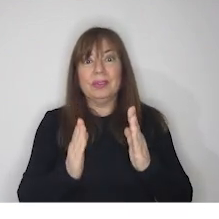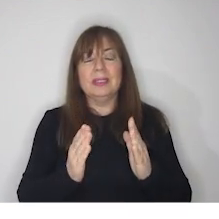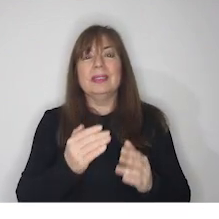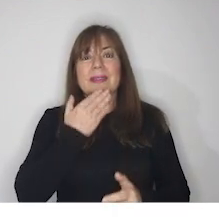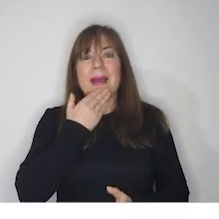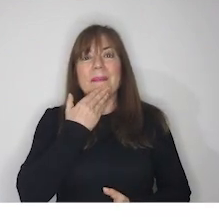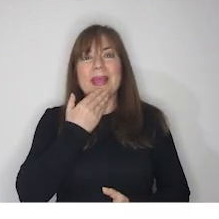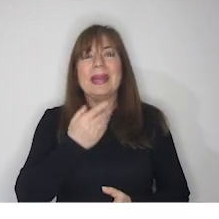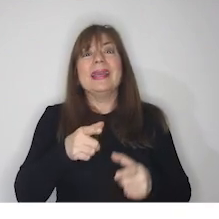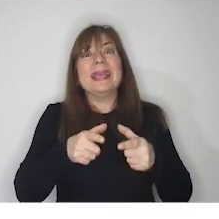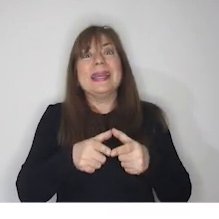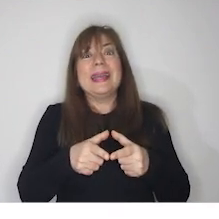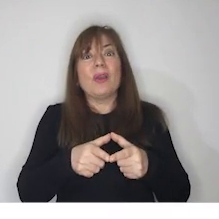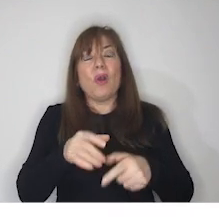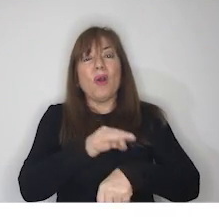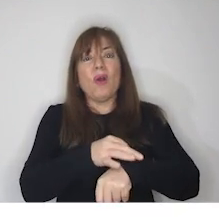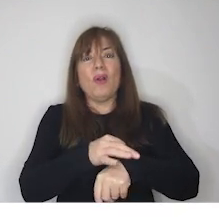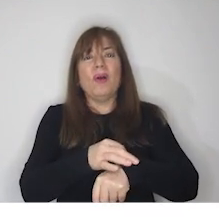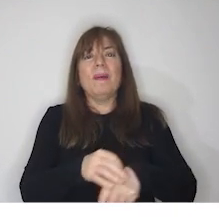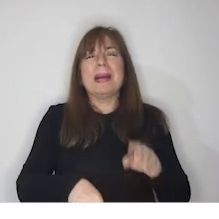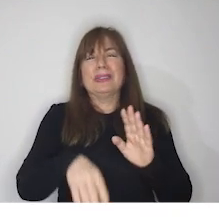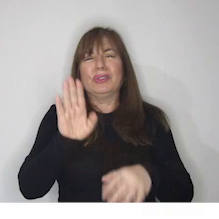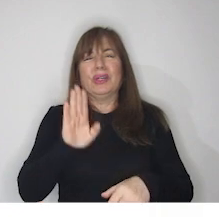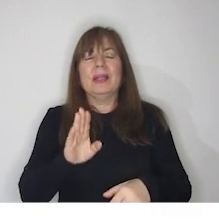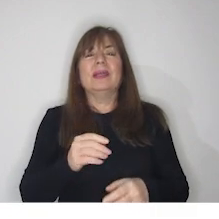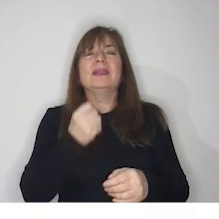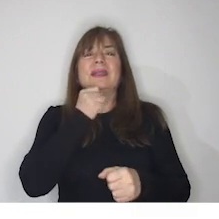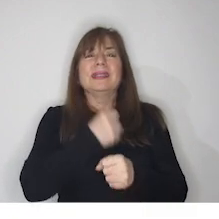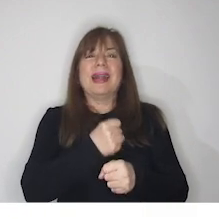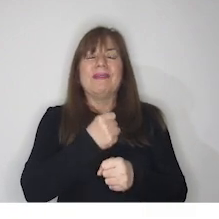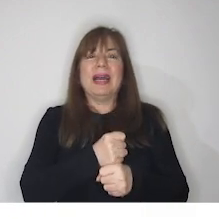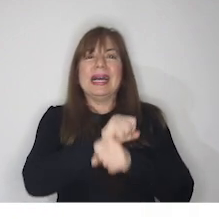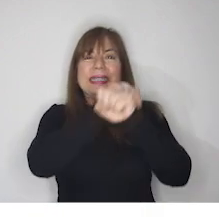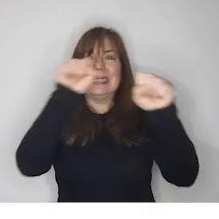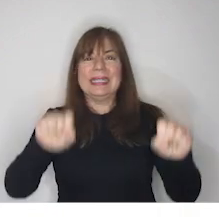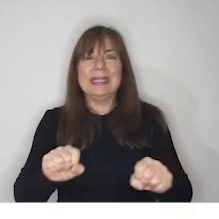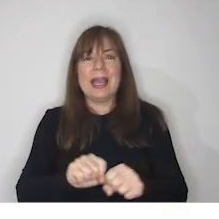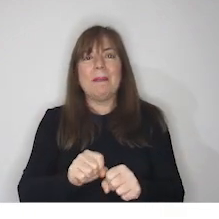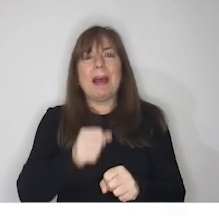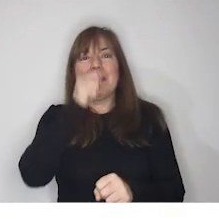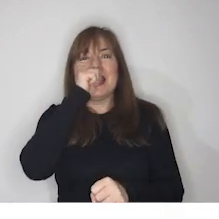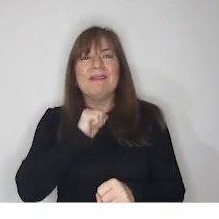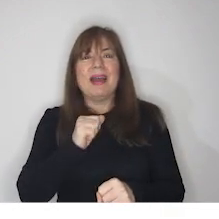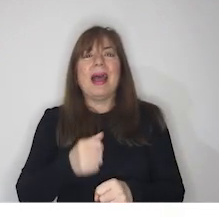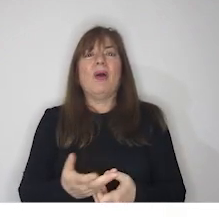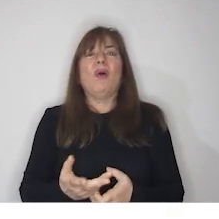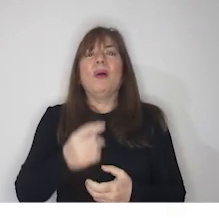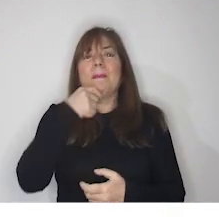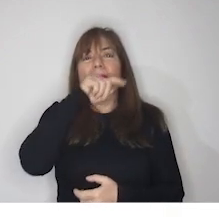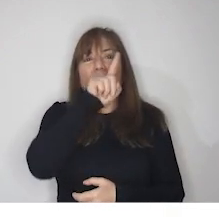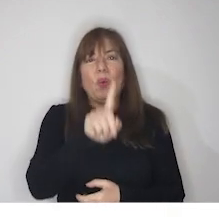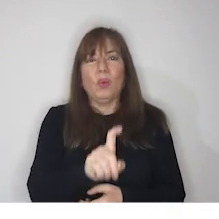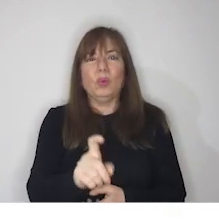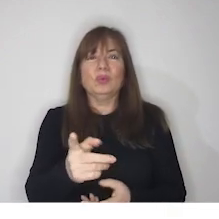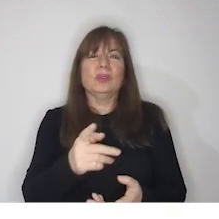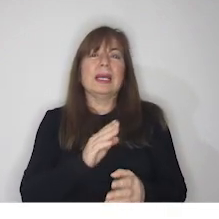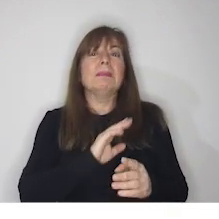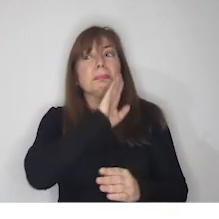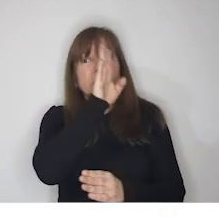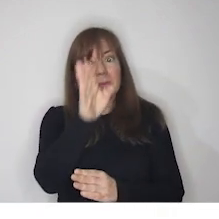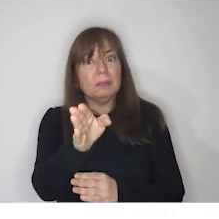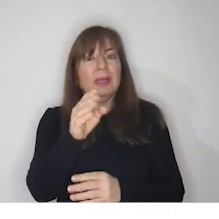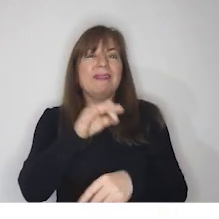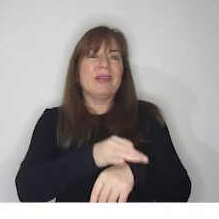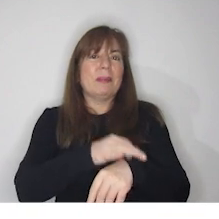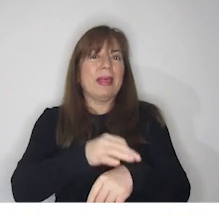partos y recién nacidos. En cambio, el o la ginecóloga mayoritariamente trabaja en el sistema privado de consulta. Puedes acudir con